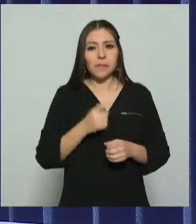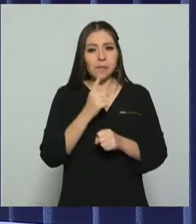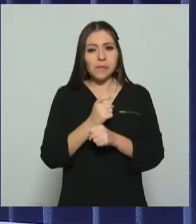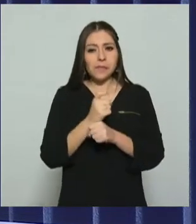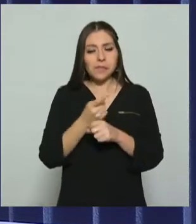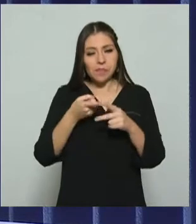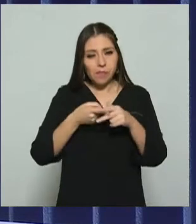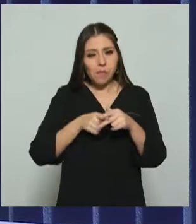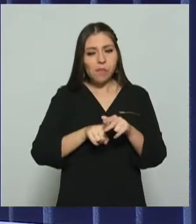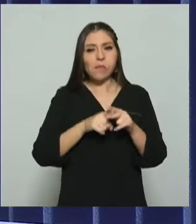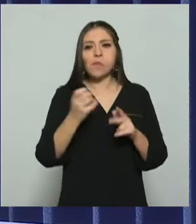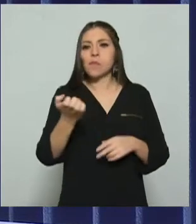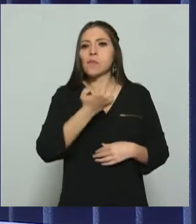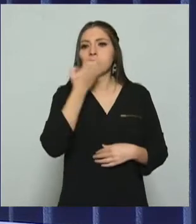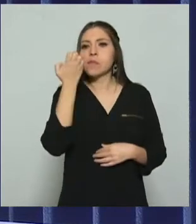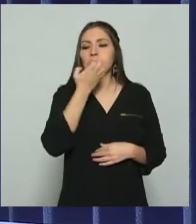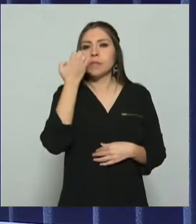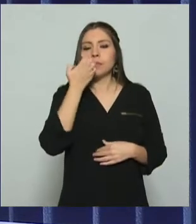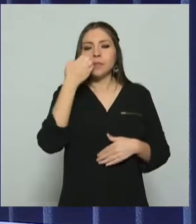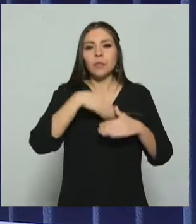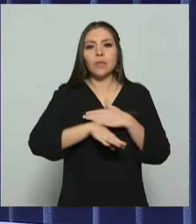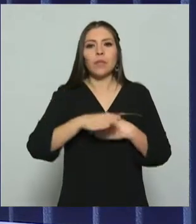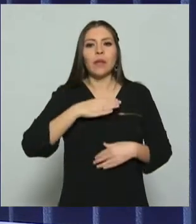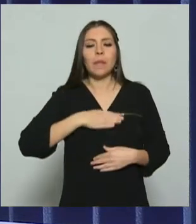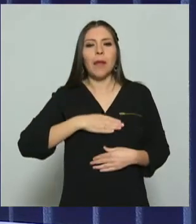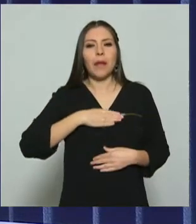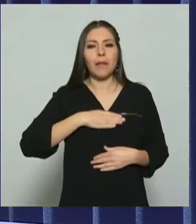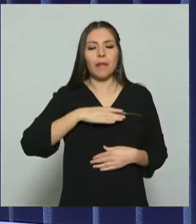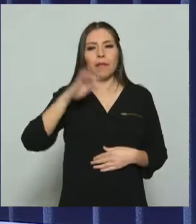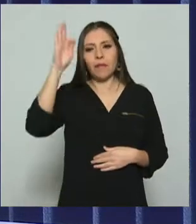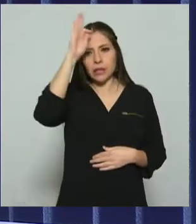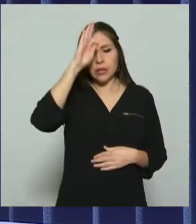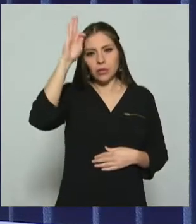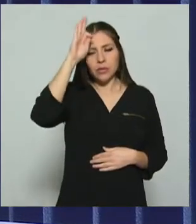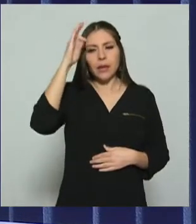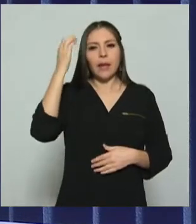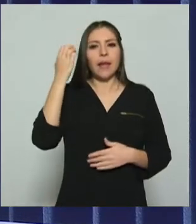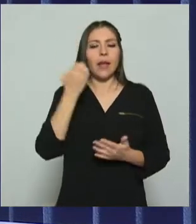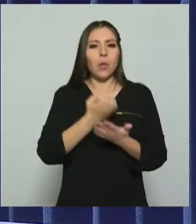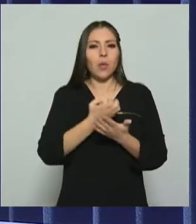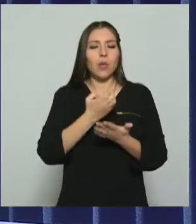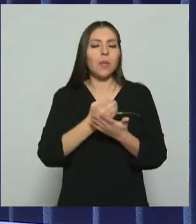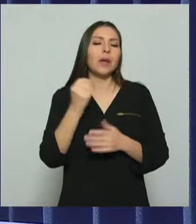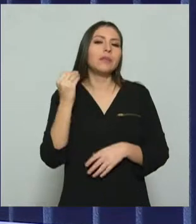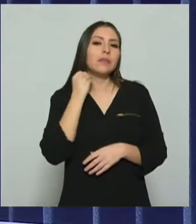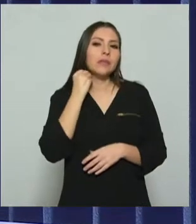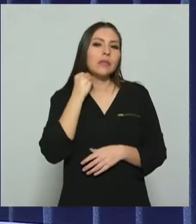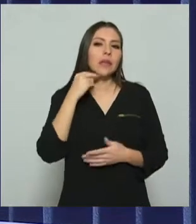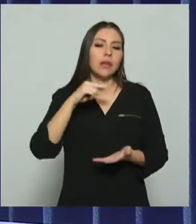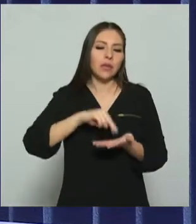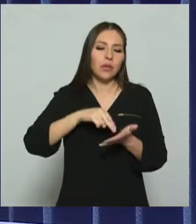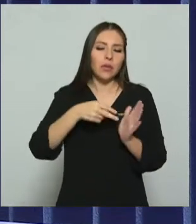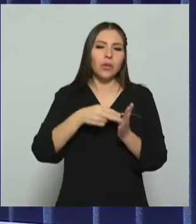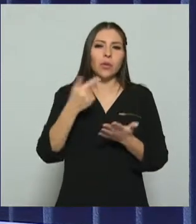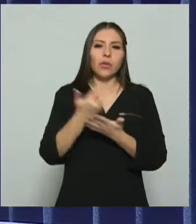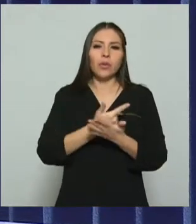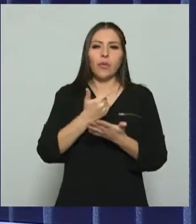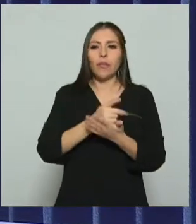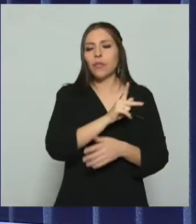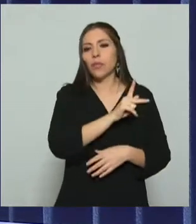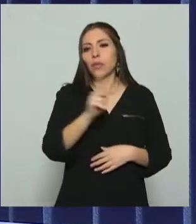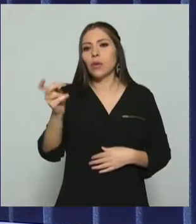las facultades de Ciencias y de Ciencias Políticas, de Filosofía, de Economía, de Derecho, en Ingeniería, en Contaduría, en todas las